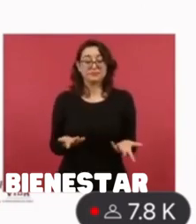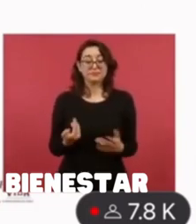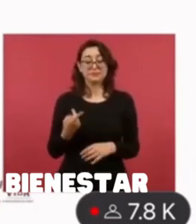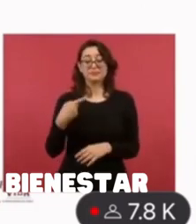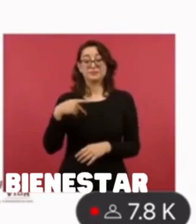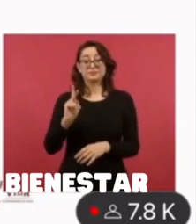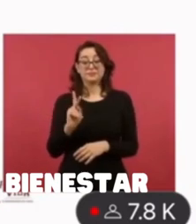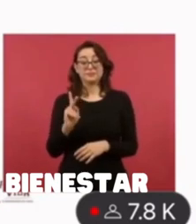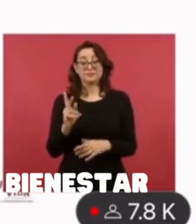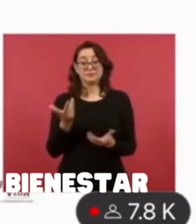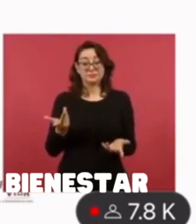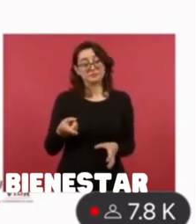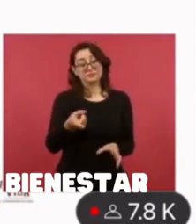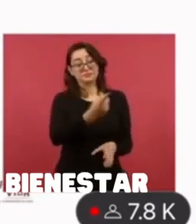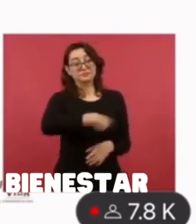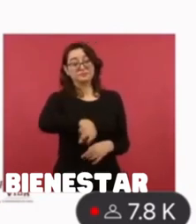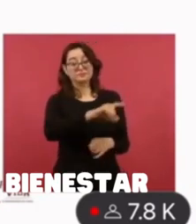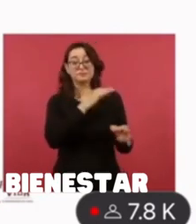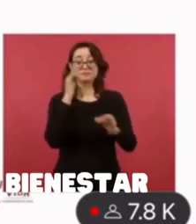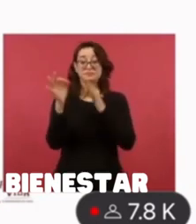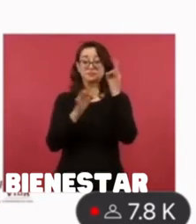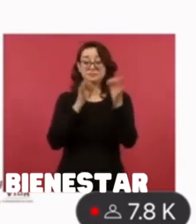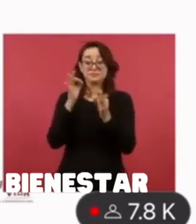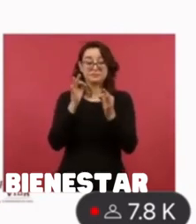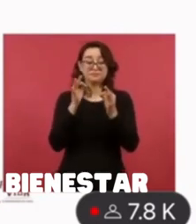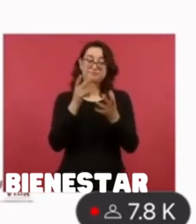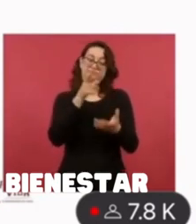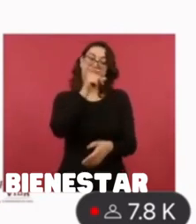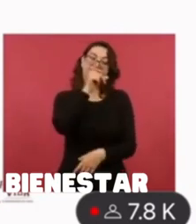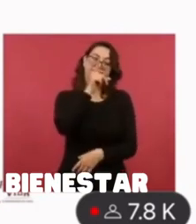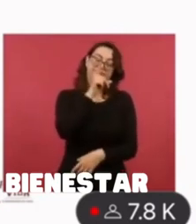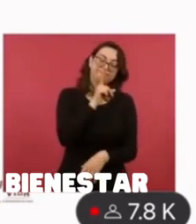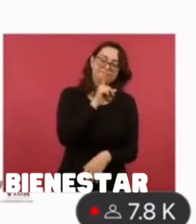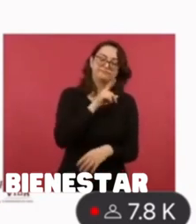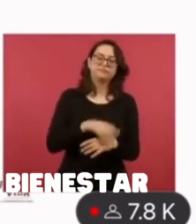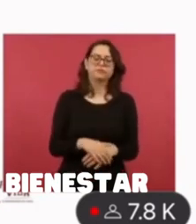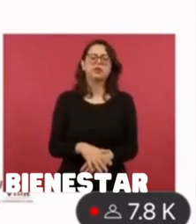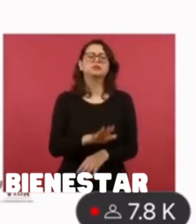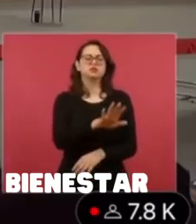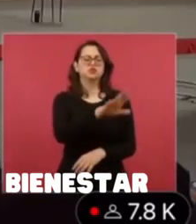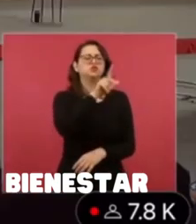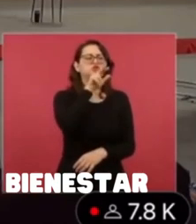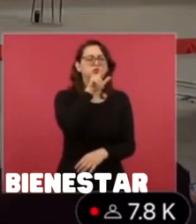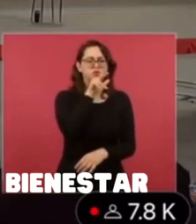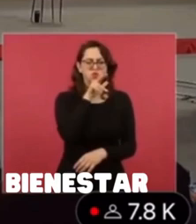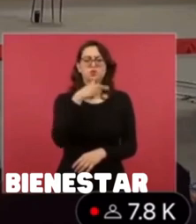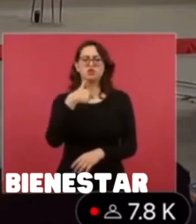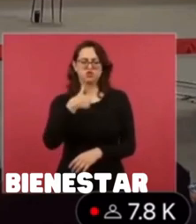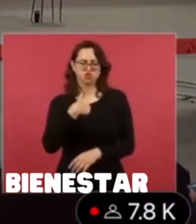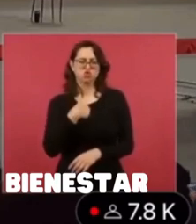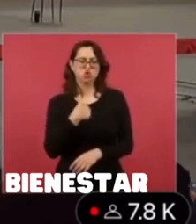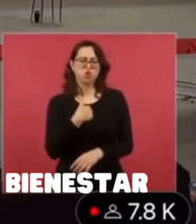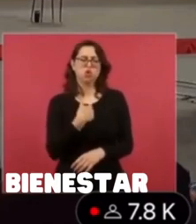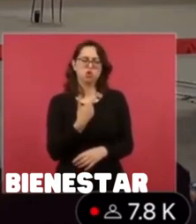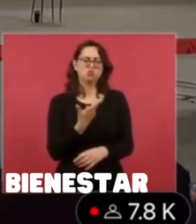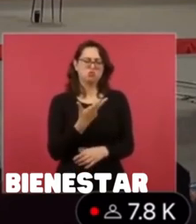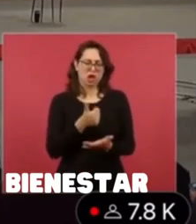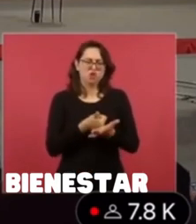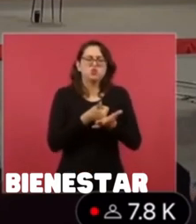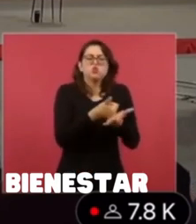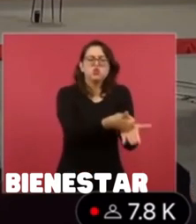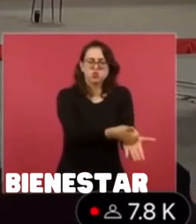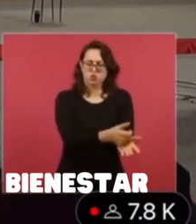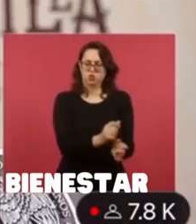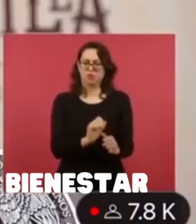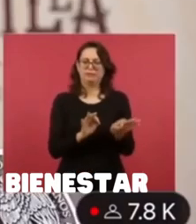información es falsa. Y le vamos a hacer la chamba al Universal, porque solo basta hacer una búsqueda en la página de programas para el bienestar